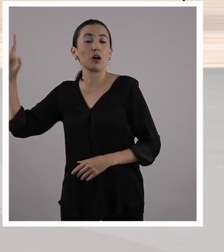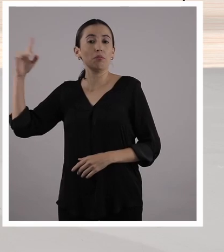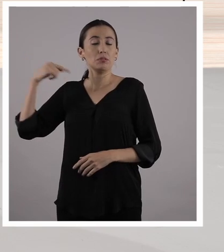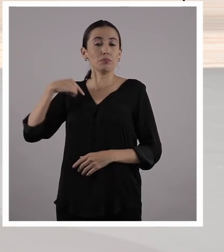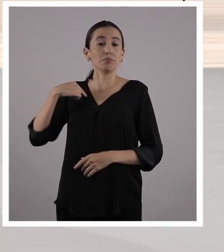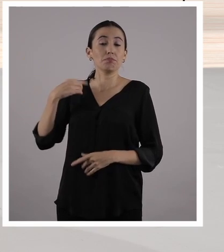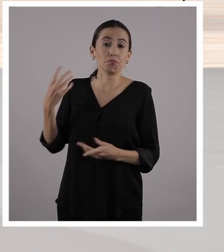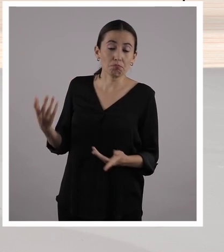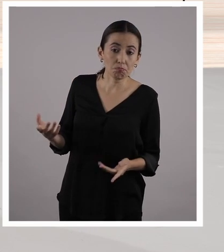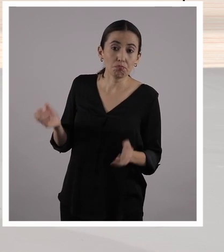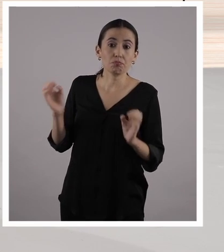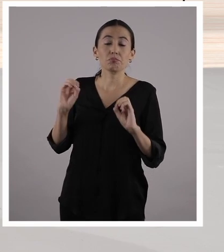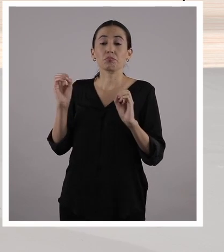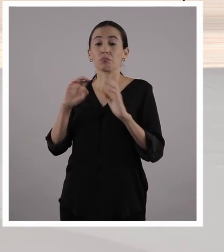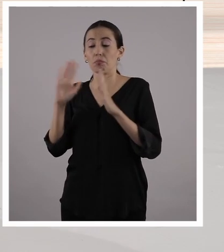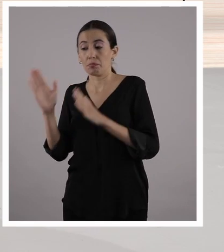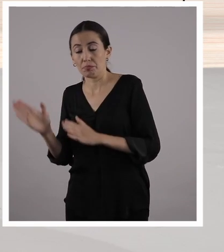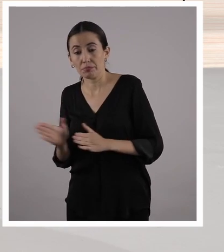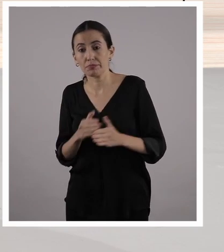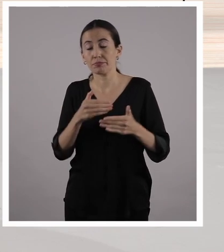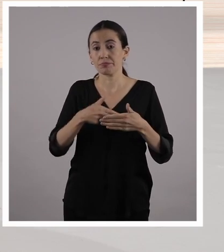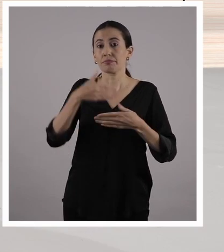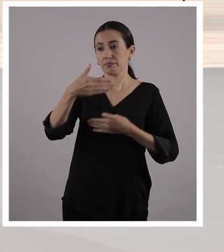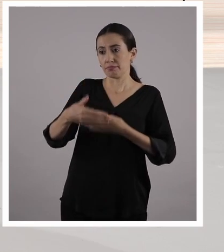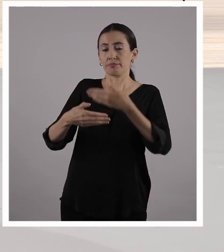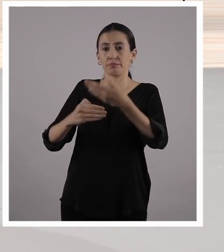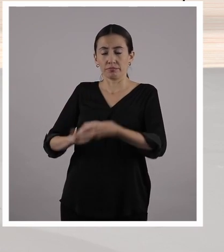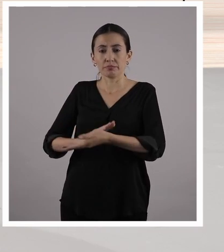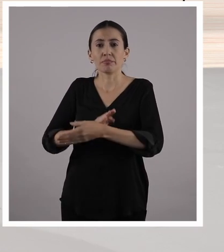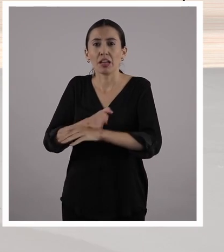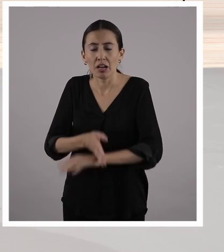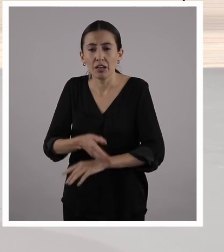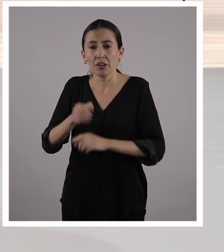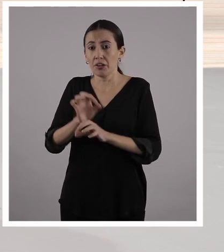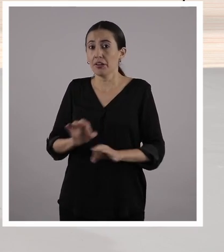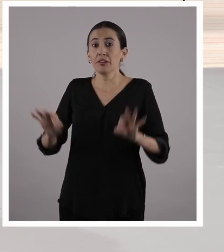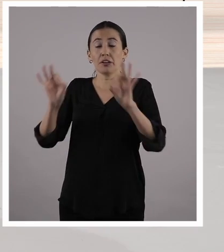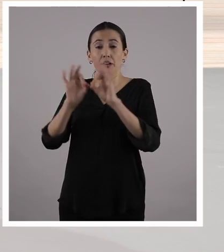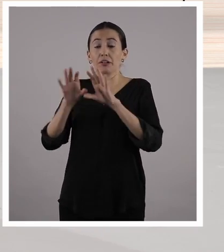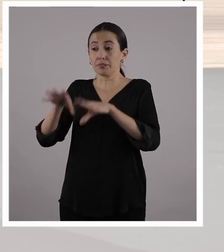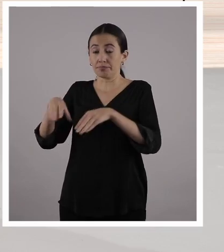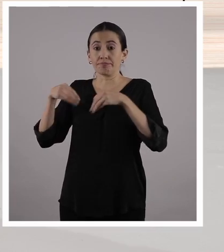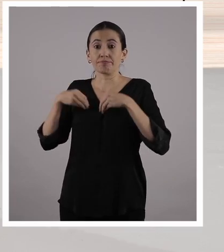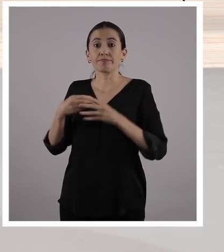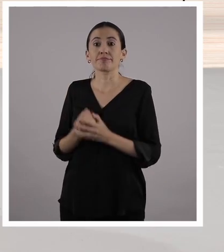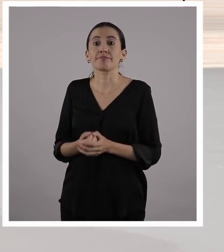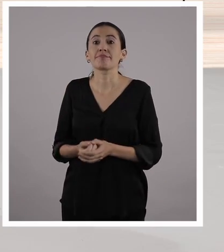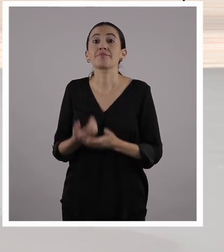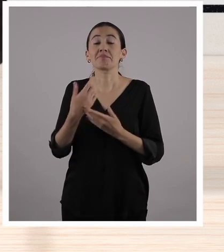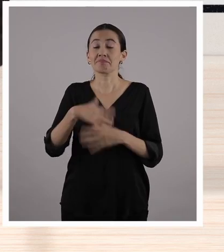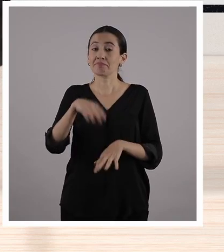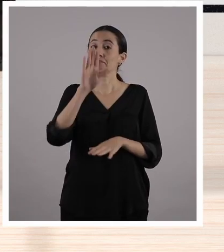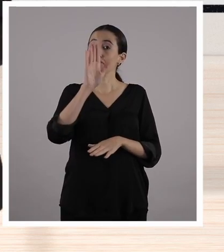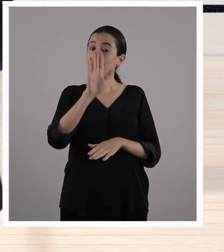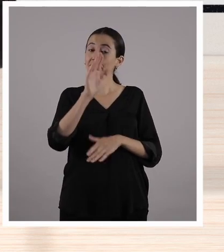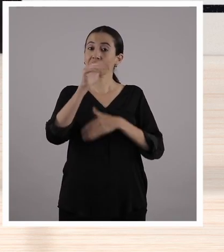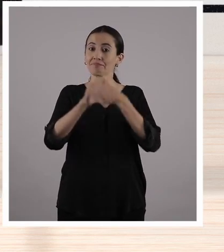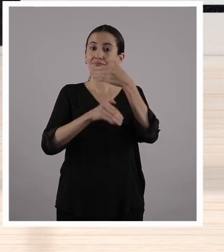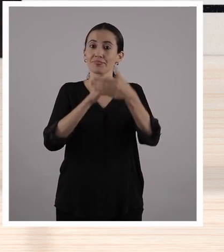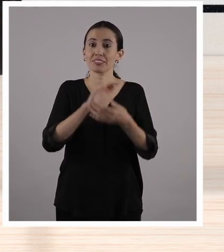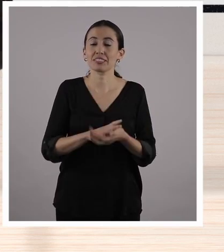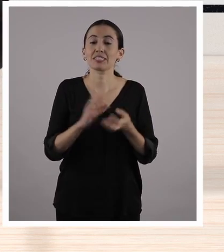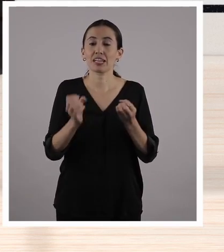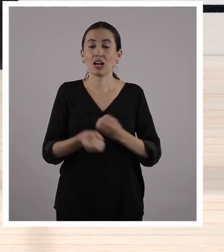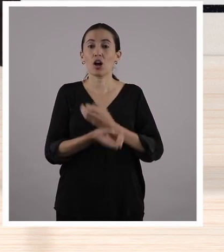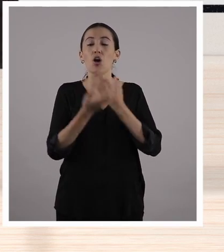son las guacamayas con cara de mujer, son bastante irreales, pero forman parte de este mito. Exacto, tienen elementos de fantasía.